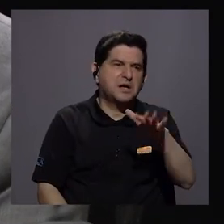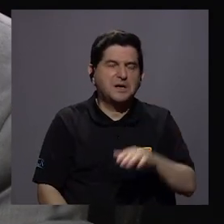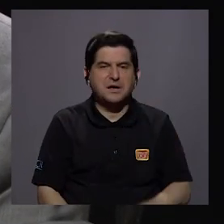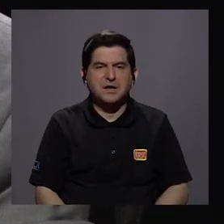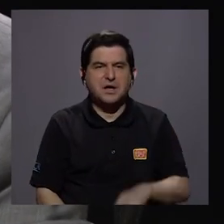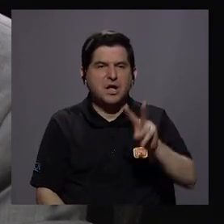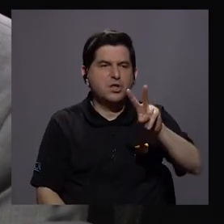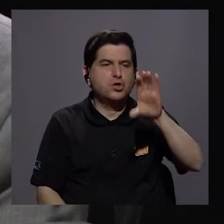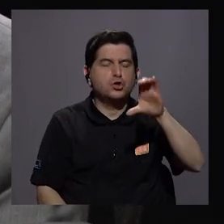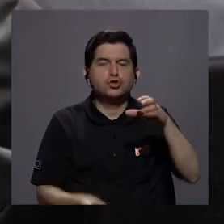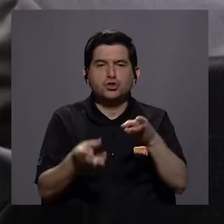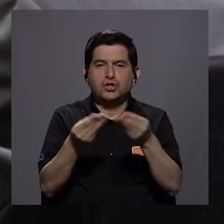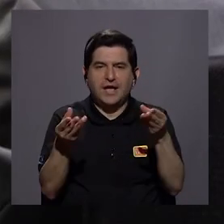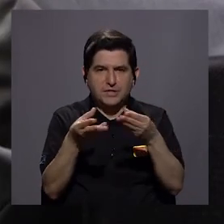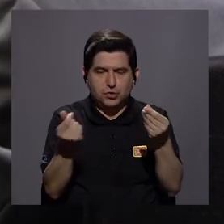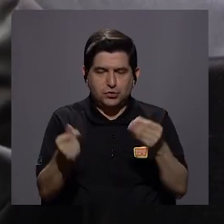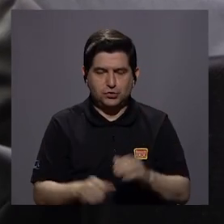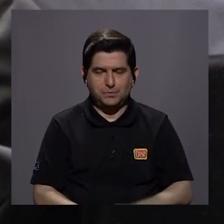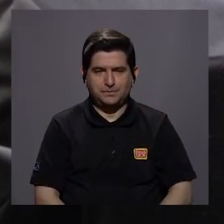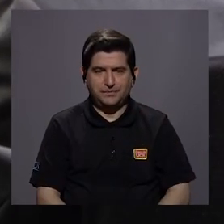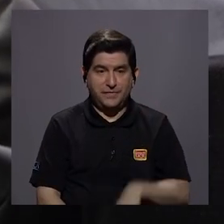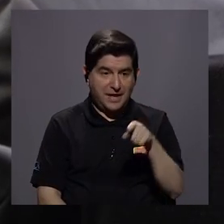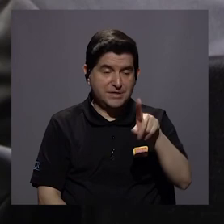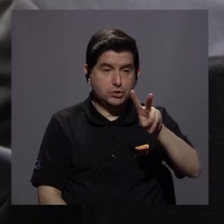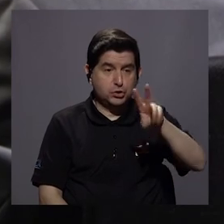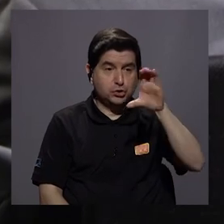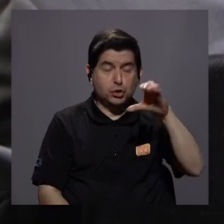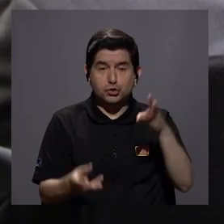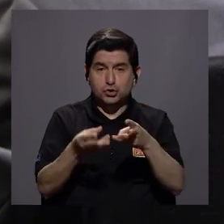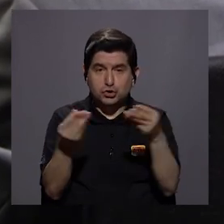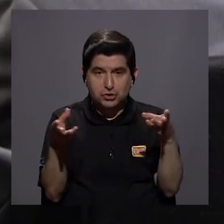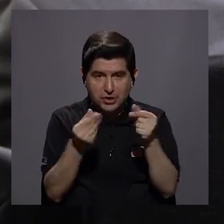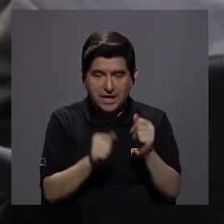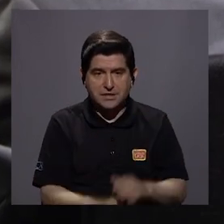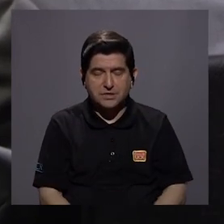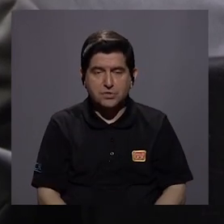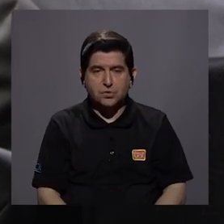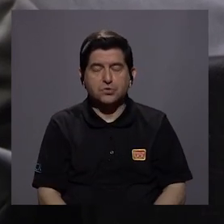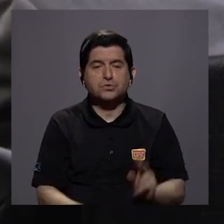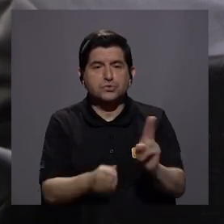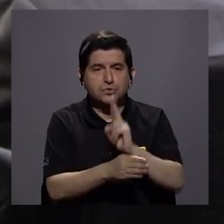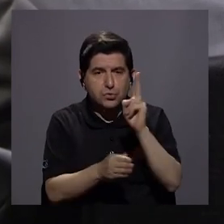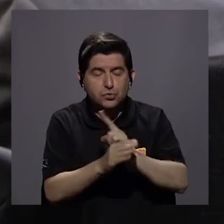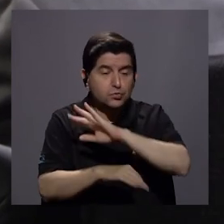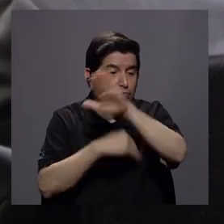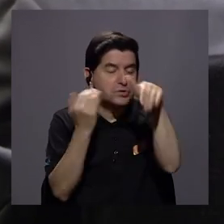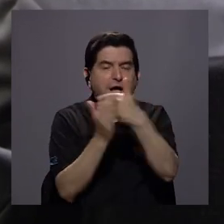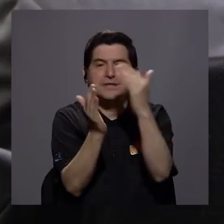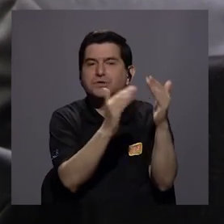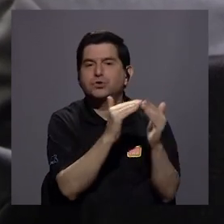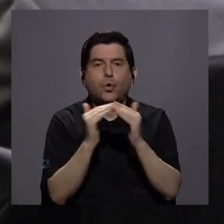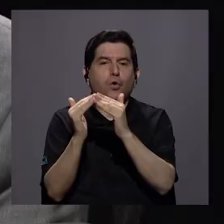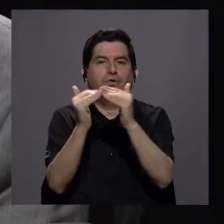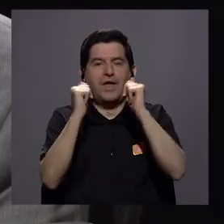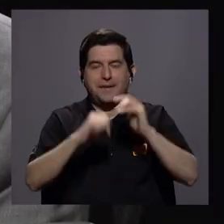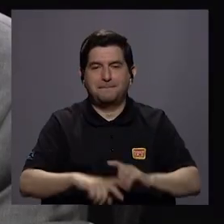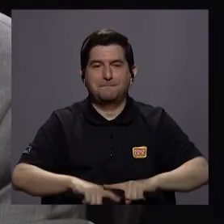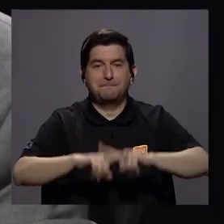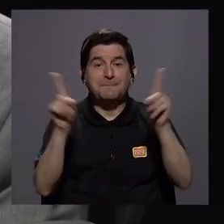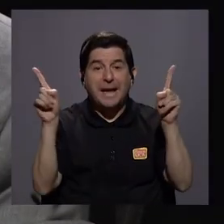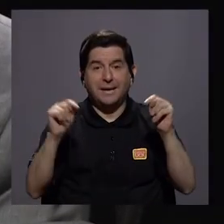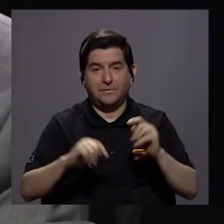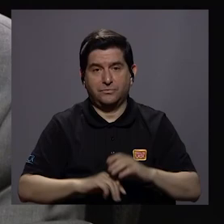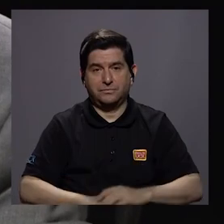anda alrededor de 200 productos. Ok, esos 200 productos son consumidos por toda la población,